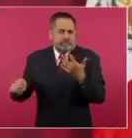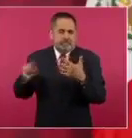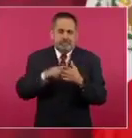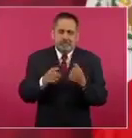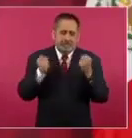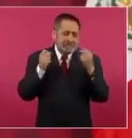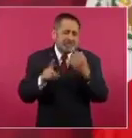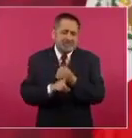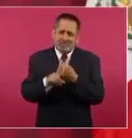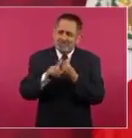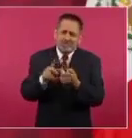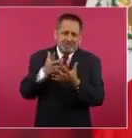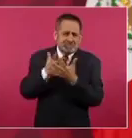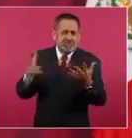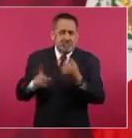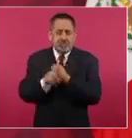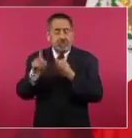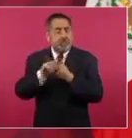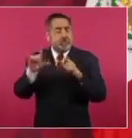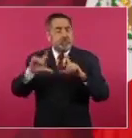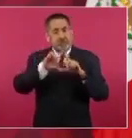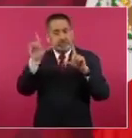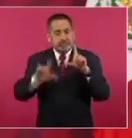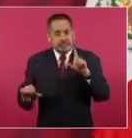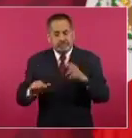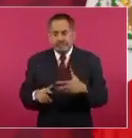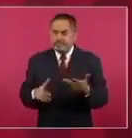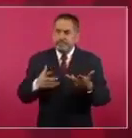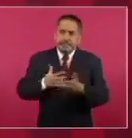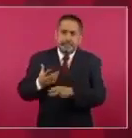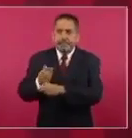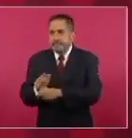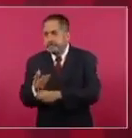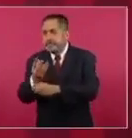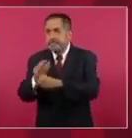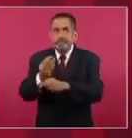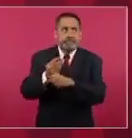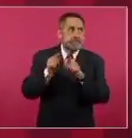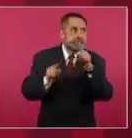grandes problemas nacionales, entonces tengo que